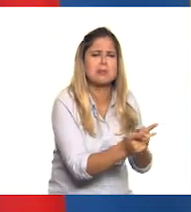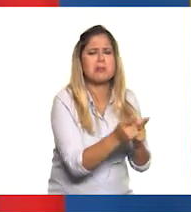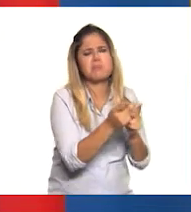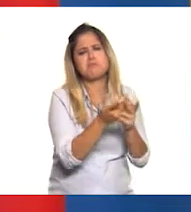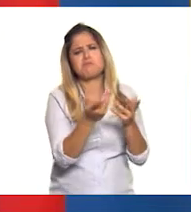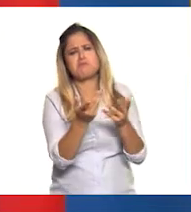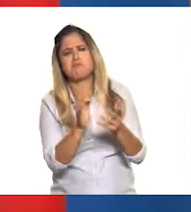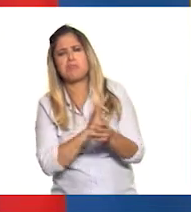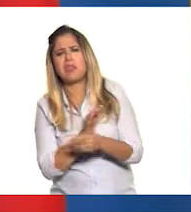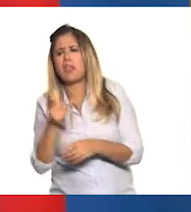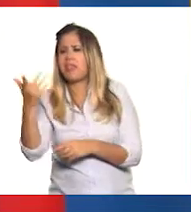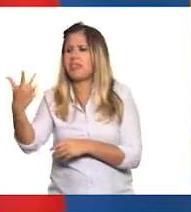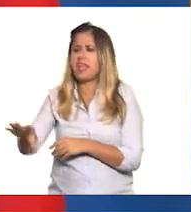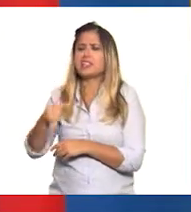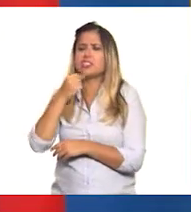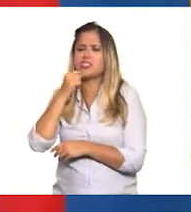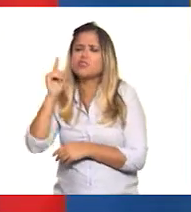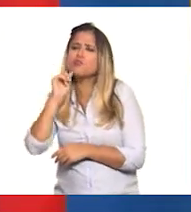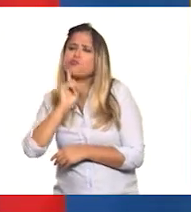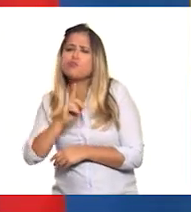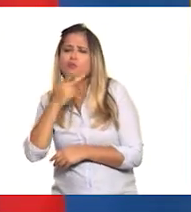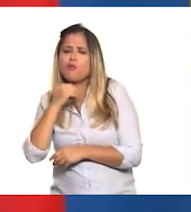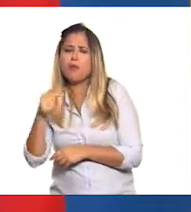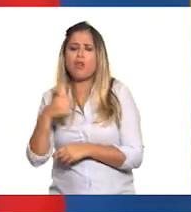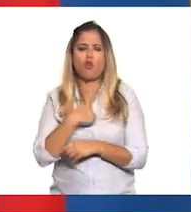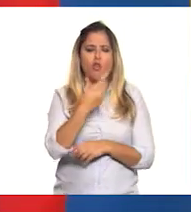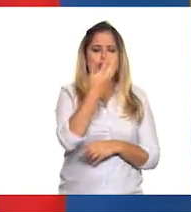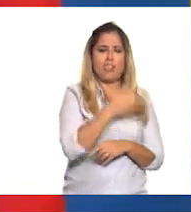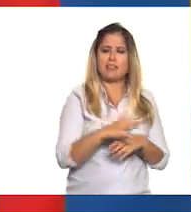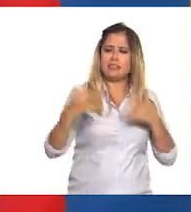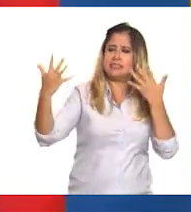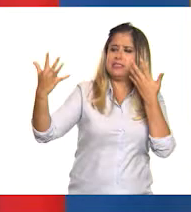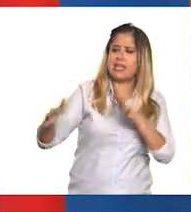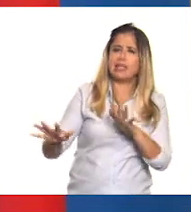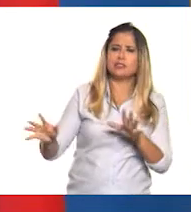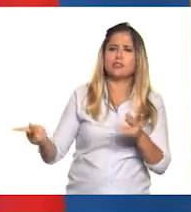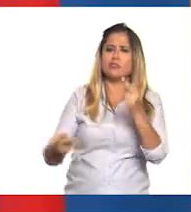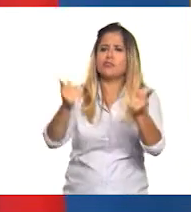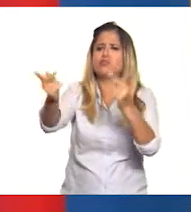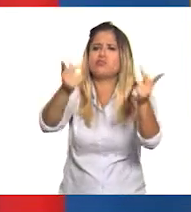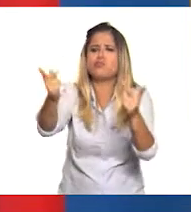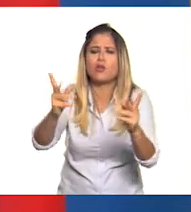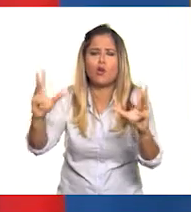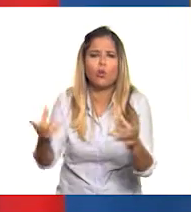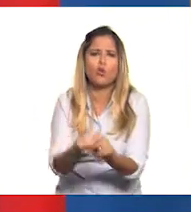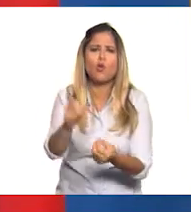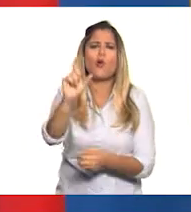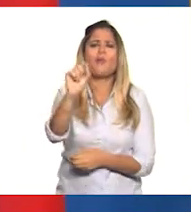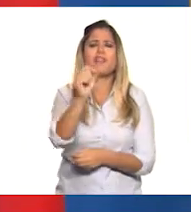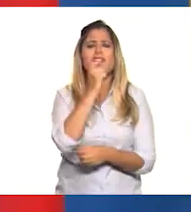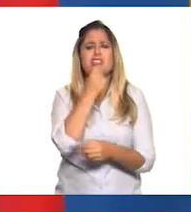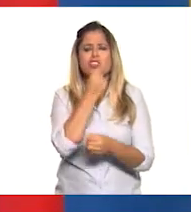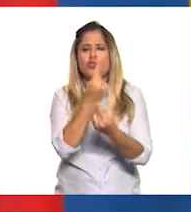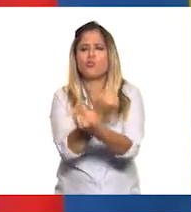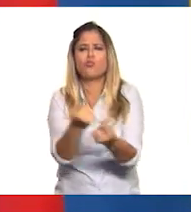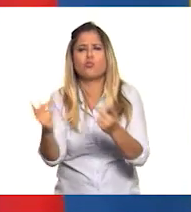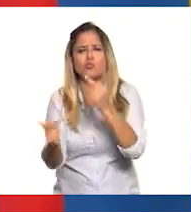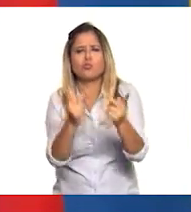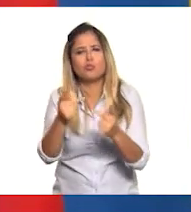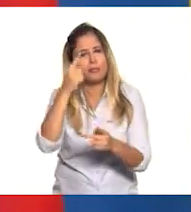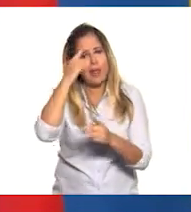puede encuestar a 10 niñas y niños y yo a otros 10, y también será más sencillo a la hora de estar sistematizando nuestra